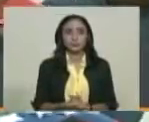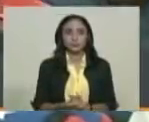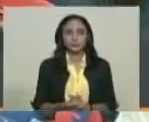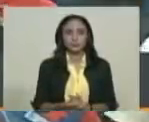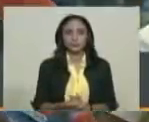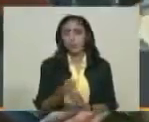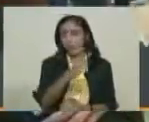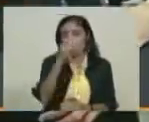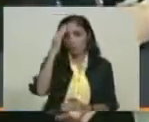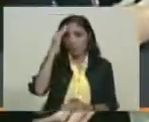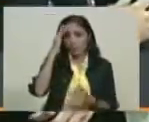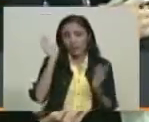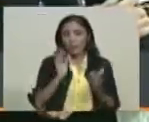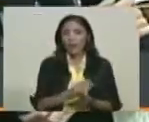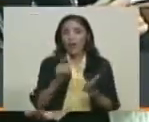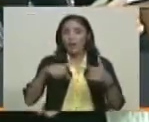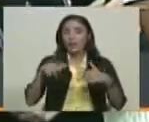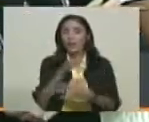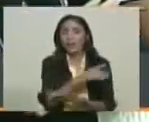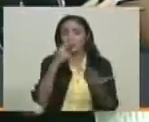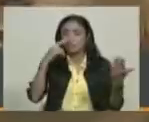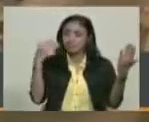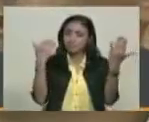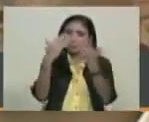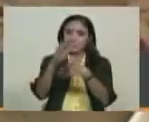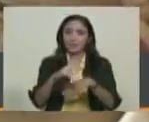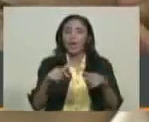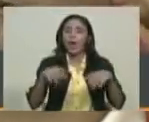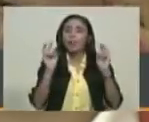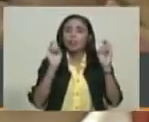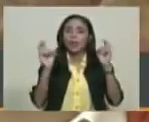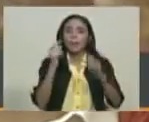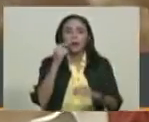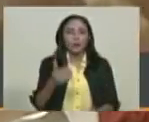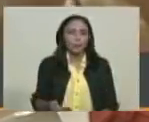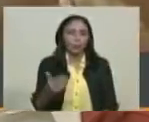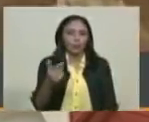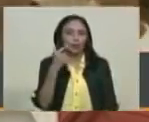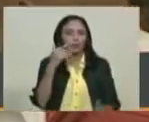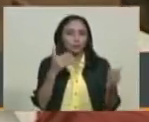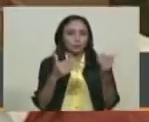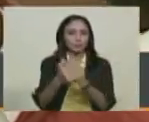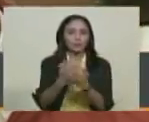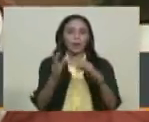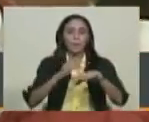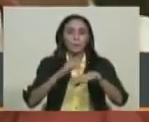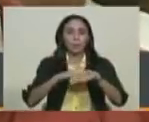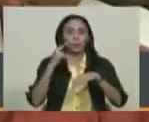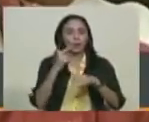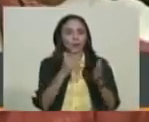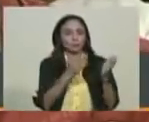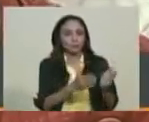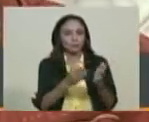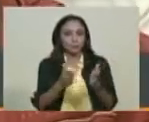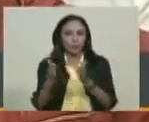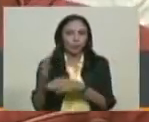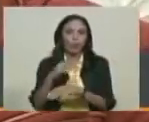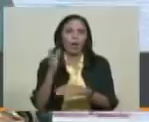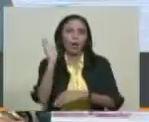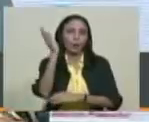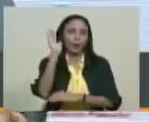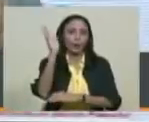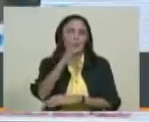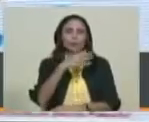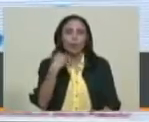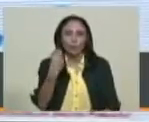Para que lo sepáis. Todos estos son temas importantes, jóvenes. Porque es en el marco que vamos a hacer el Congreso de la